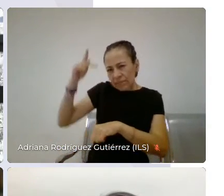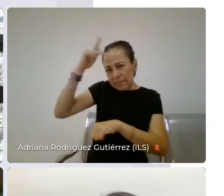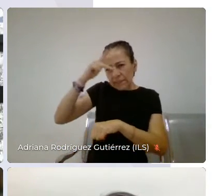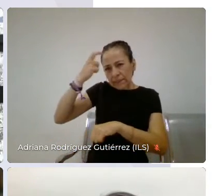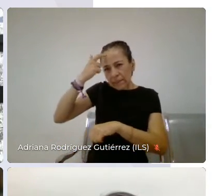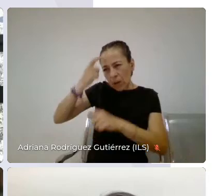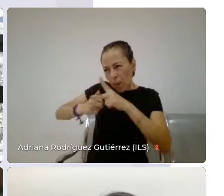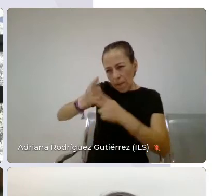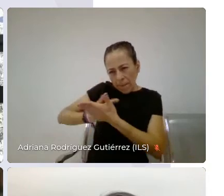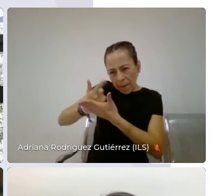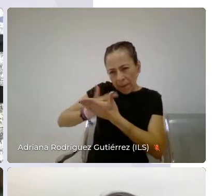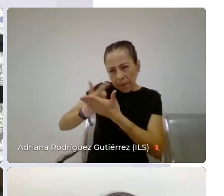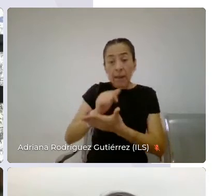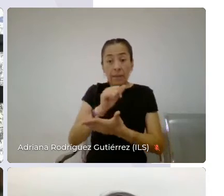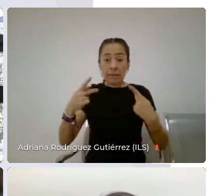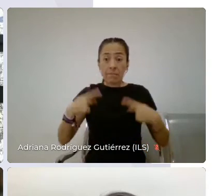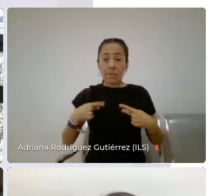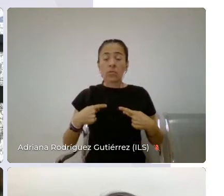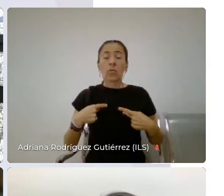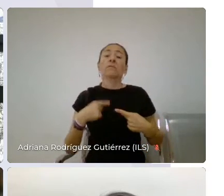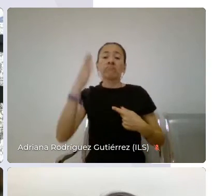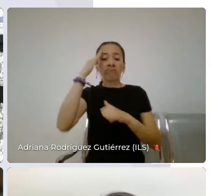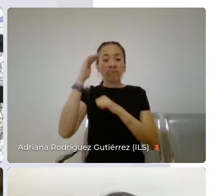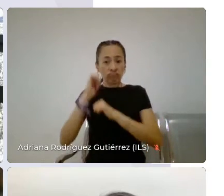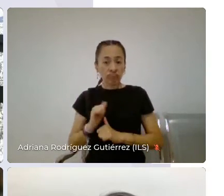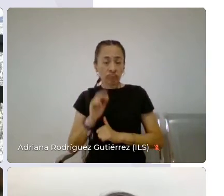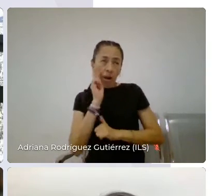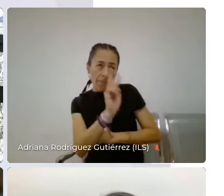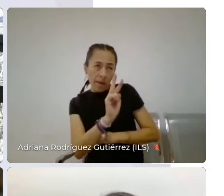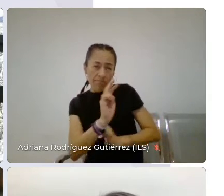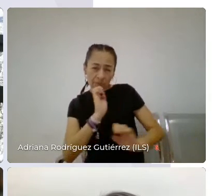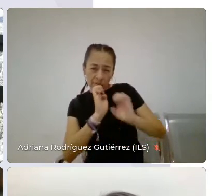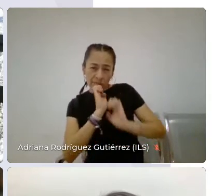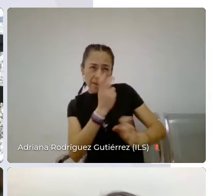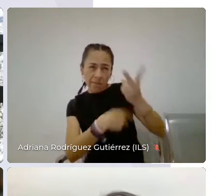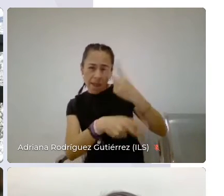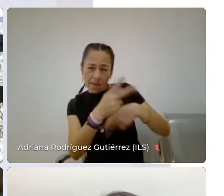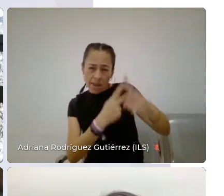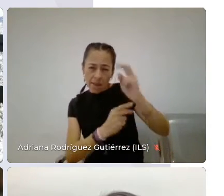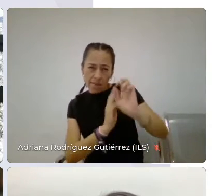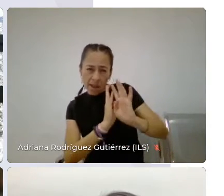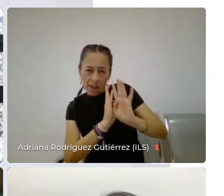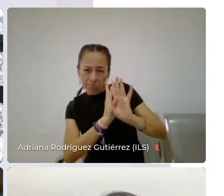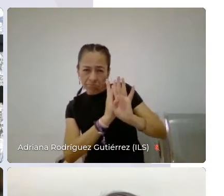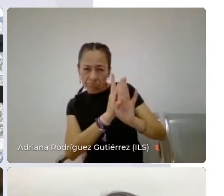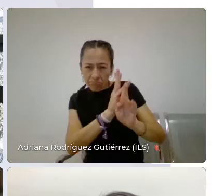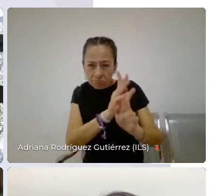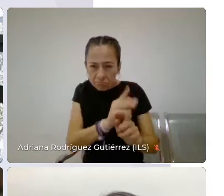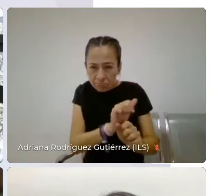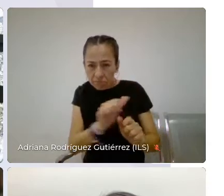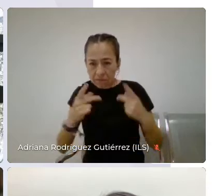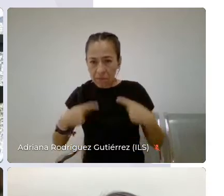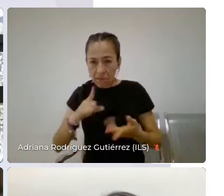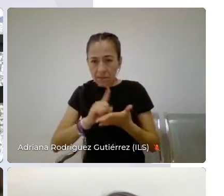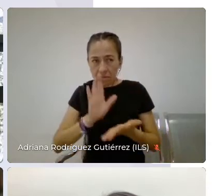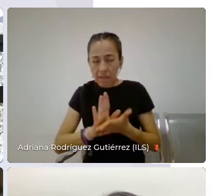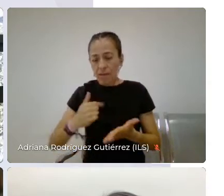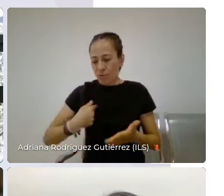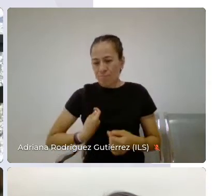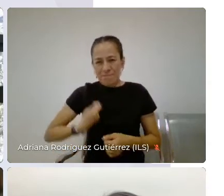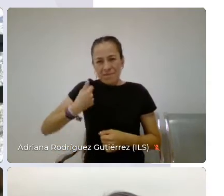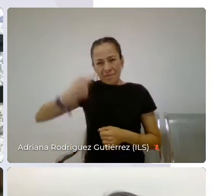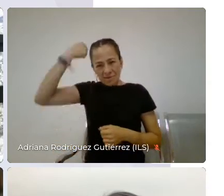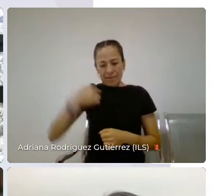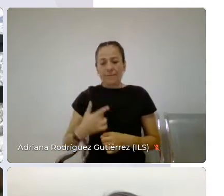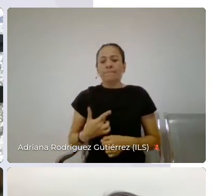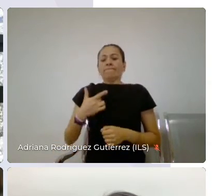algún tipo de discapacidad, esté preparada para ser empáticos, ¿no? Y no solamente insertar a la persona que tiene